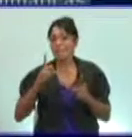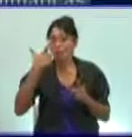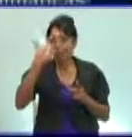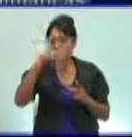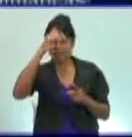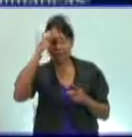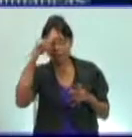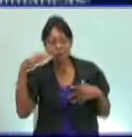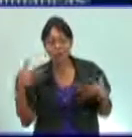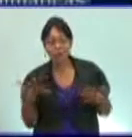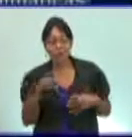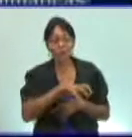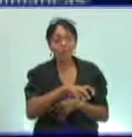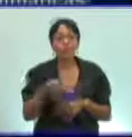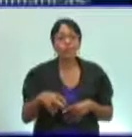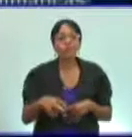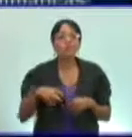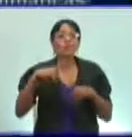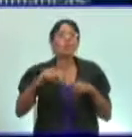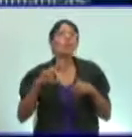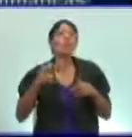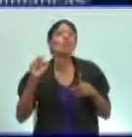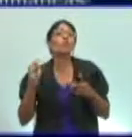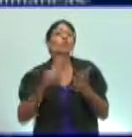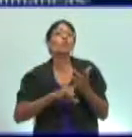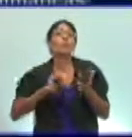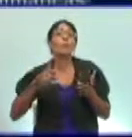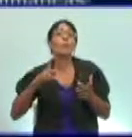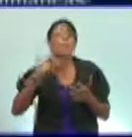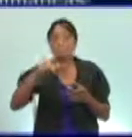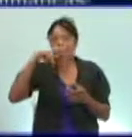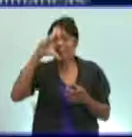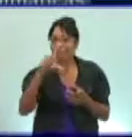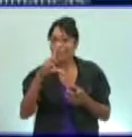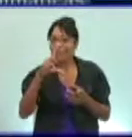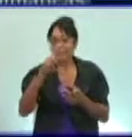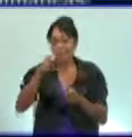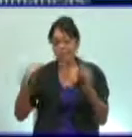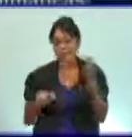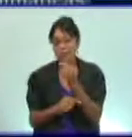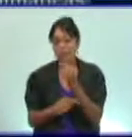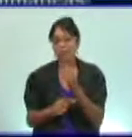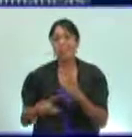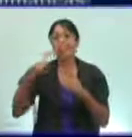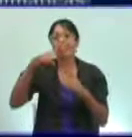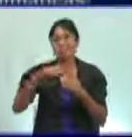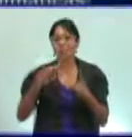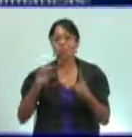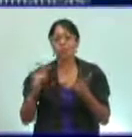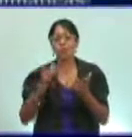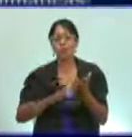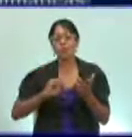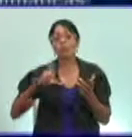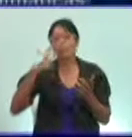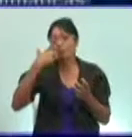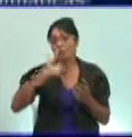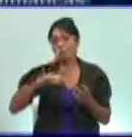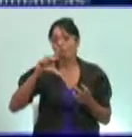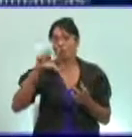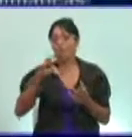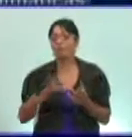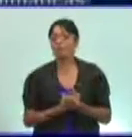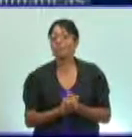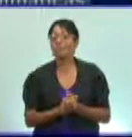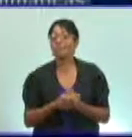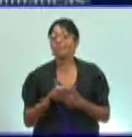y subtropical. Fíjense, esta ley de la zonalidad y azonalidad tienen que tener en cuenta estos